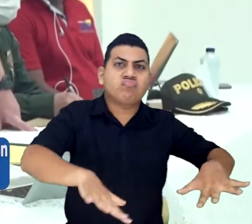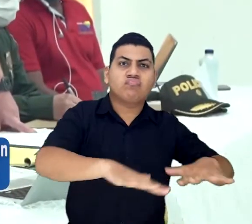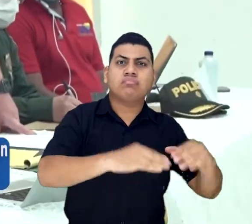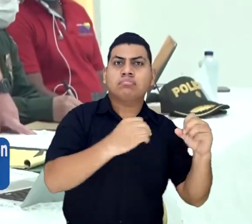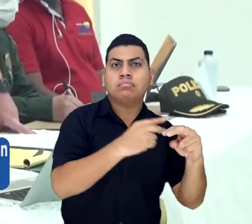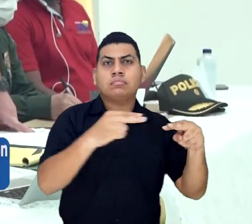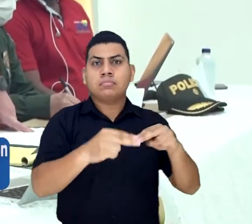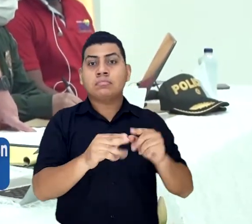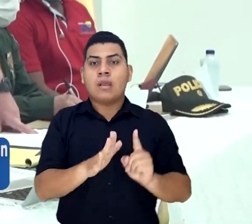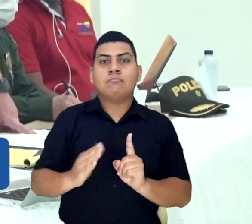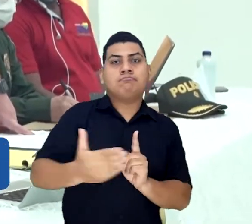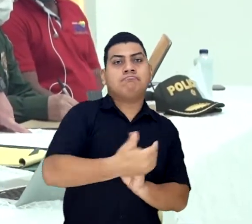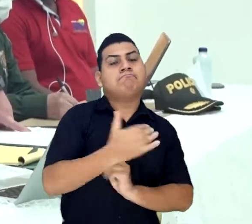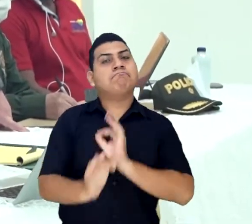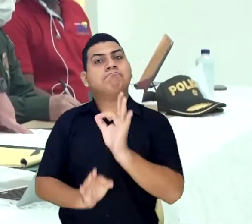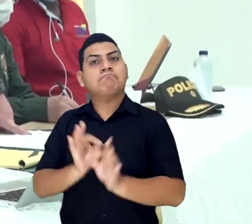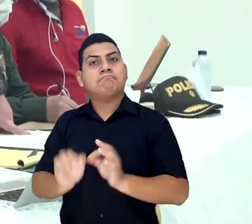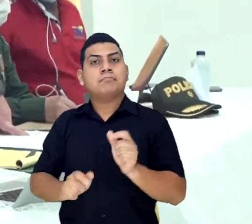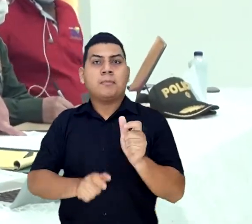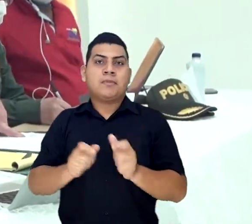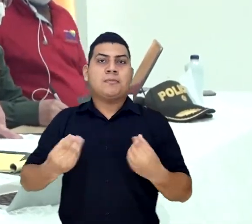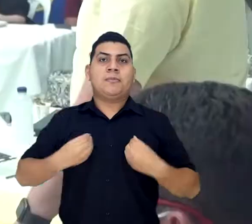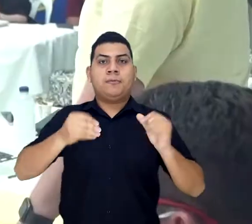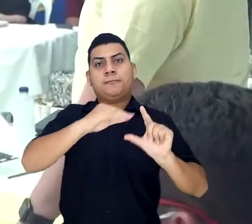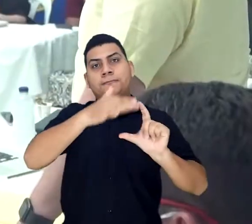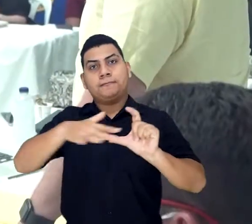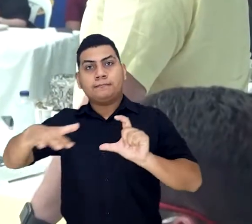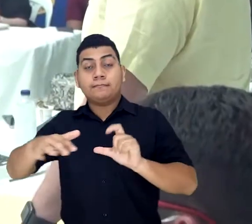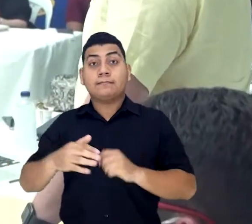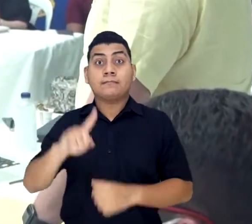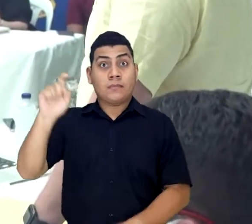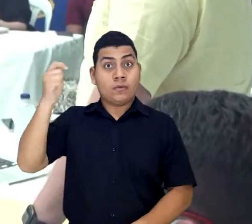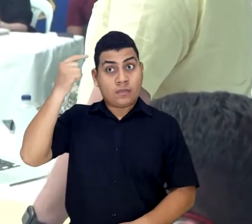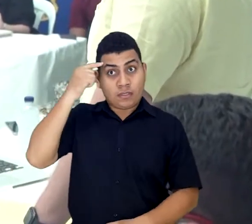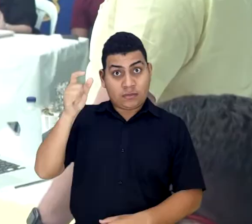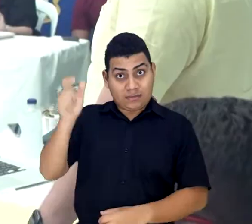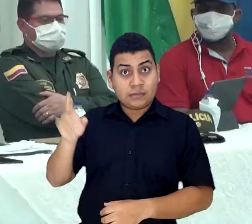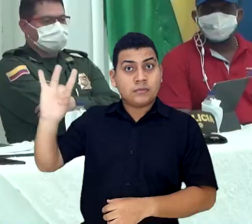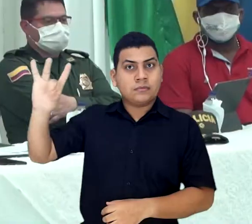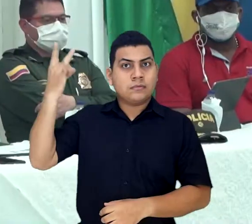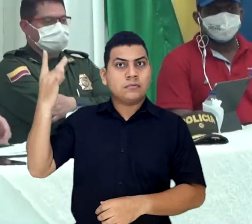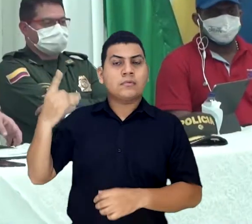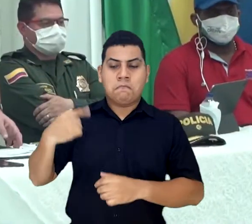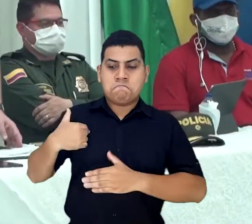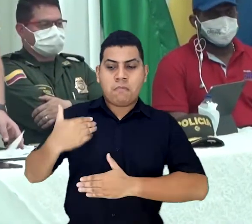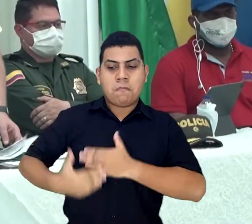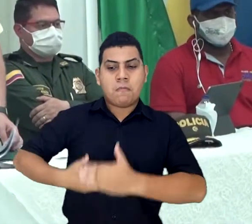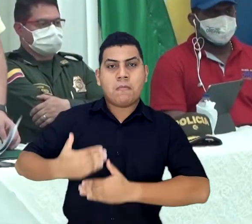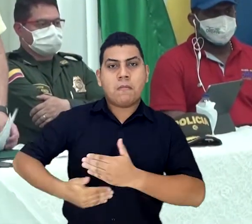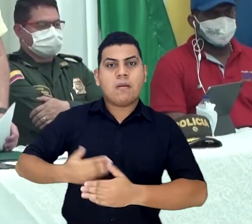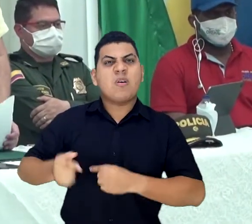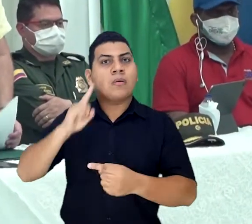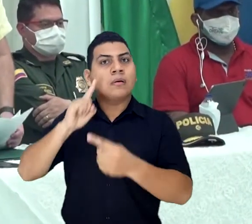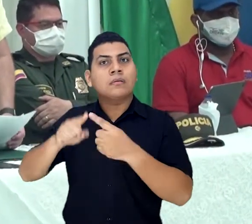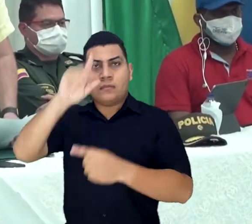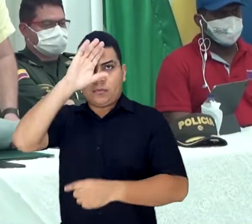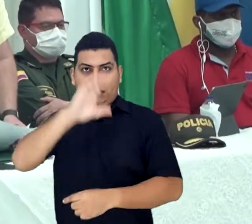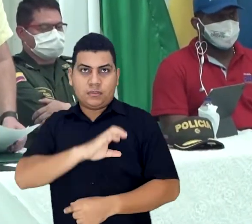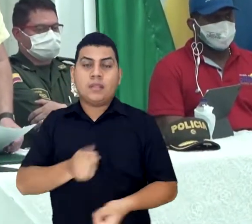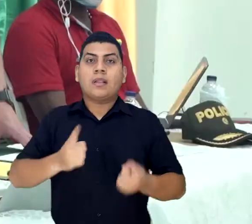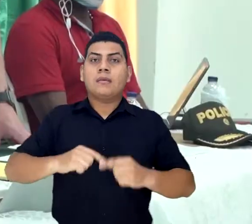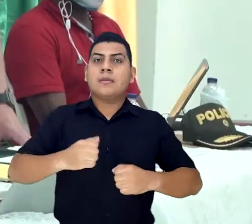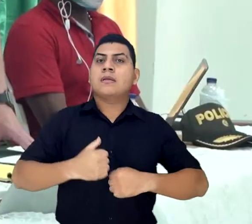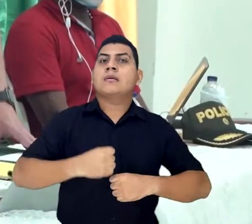El gobernador Héctor Olimpo Espinosa manifestó que se tienen unos primeros avances en materia de resultados por parte de la Policía y la